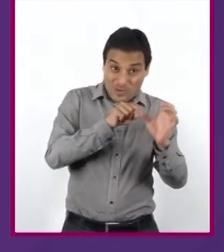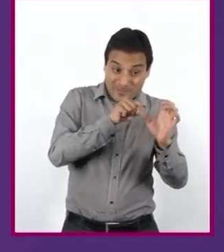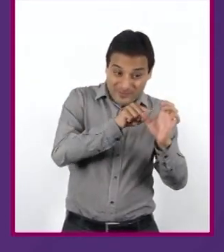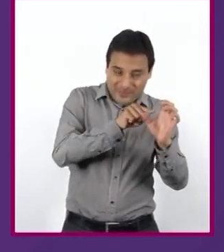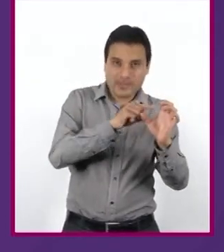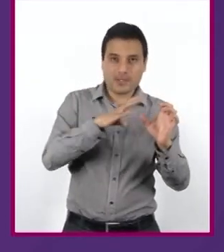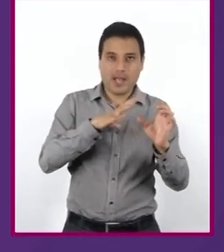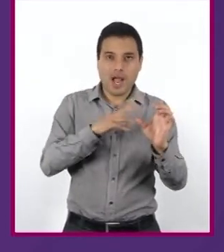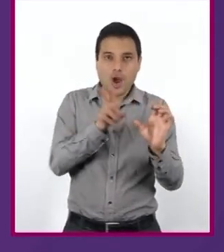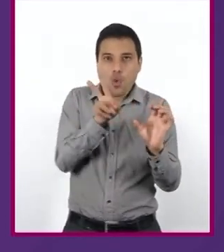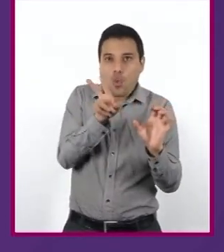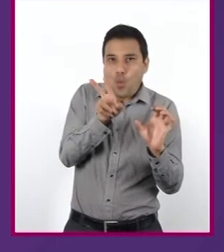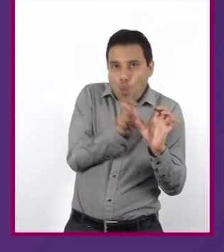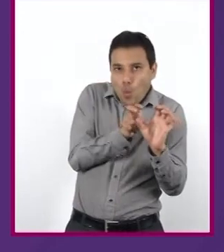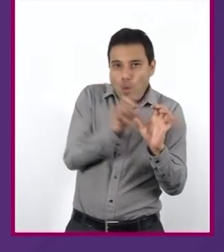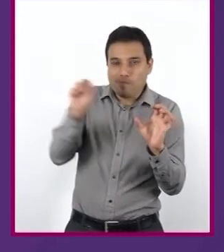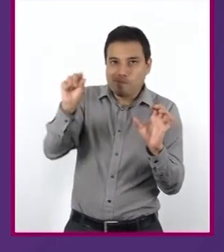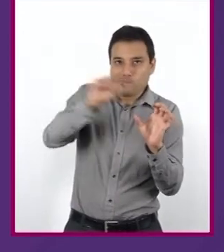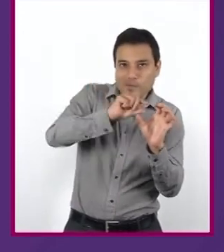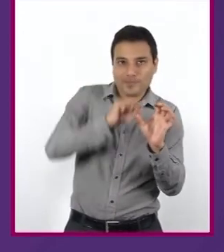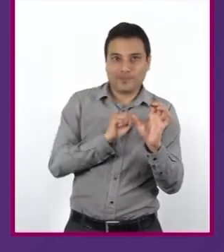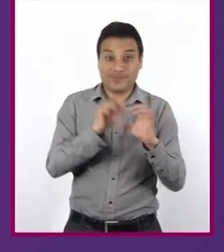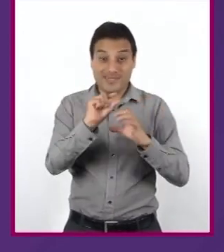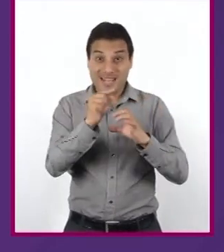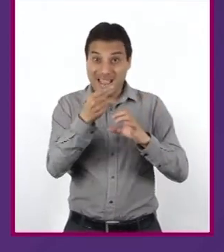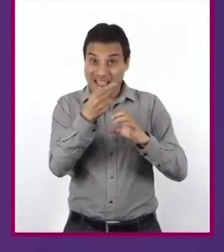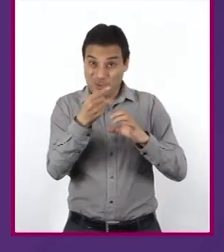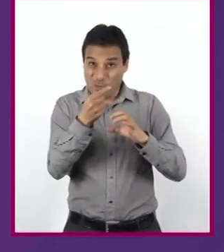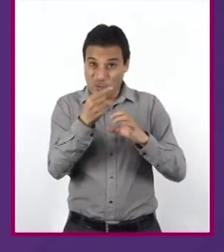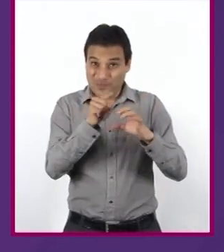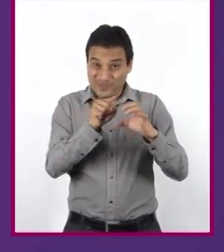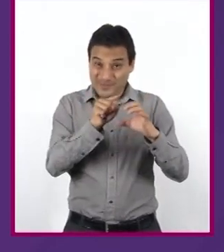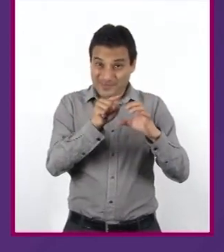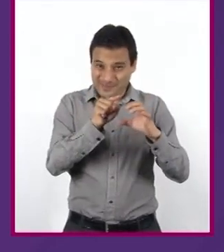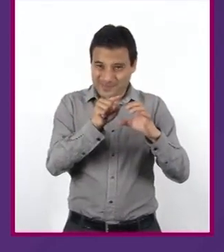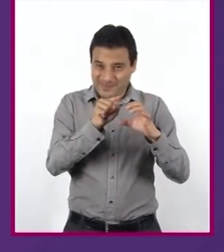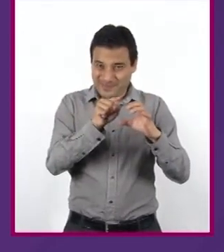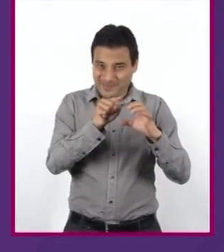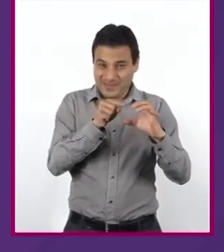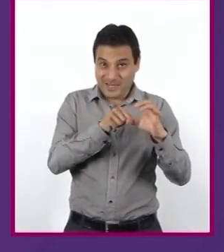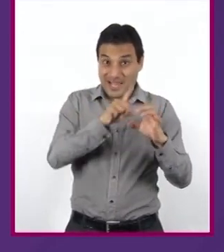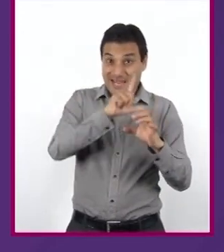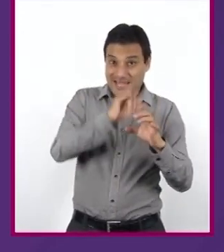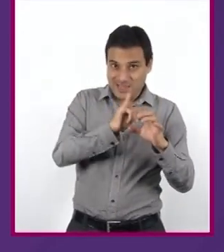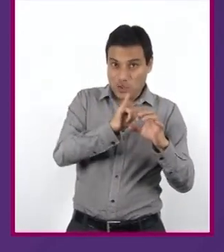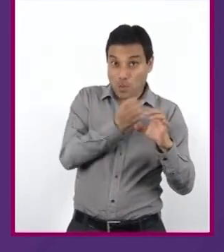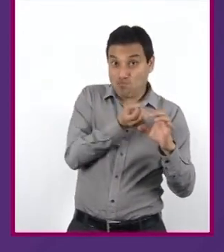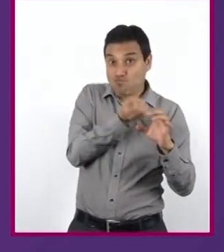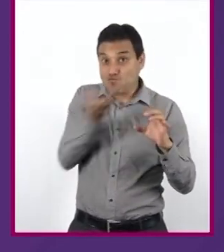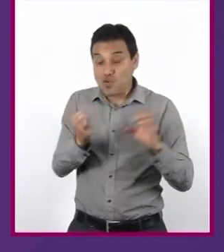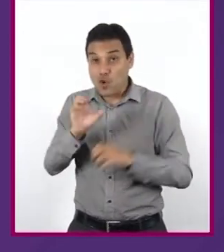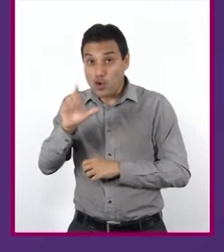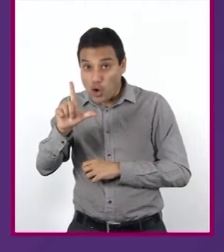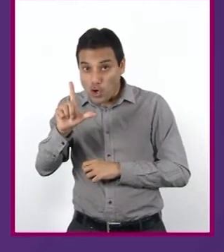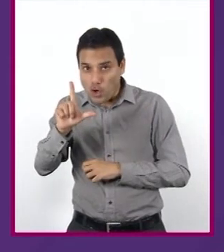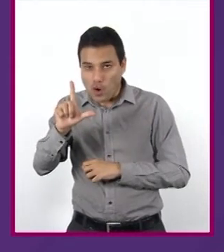otros. Cuando el átomo de cloro acepta el electrón del litio, adquiere carga.